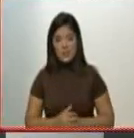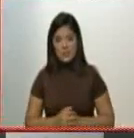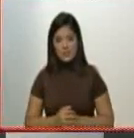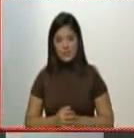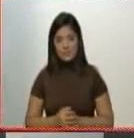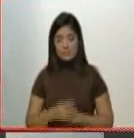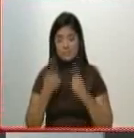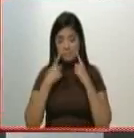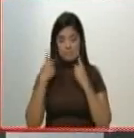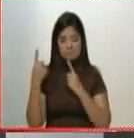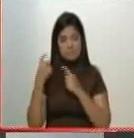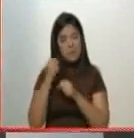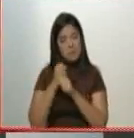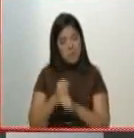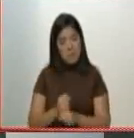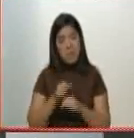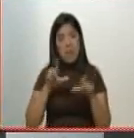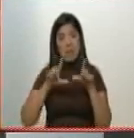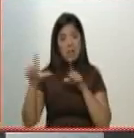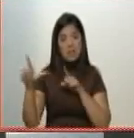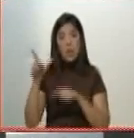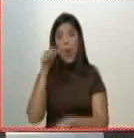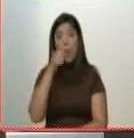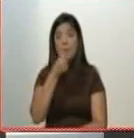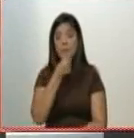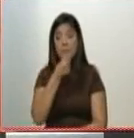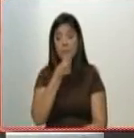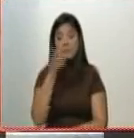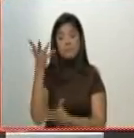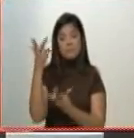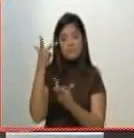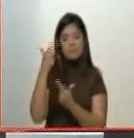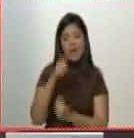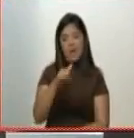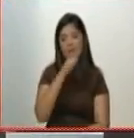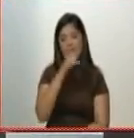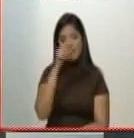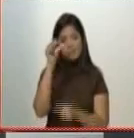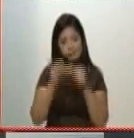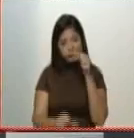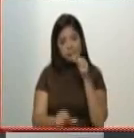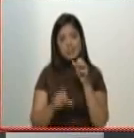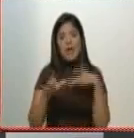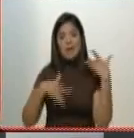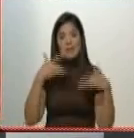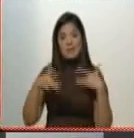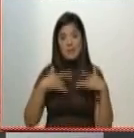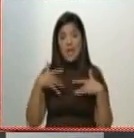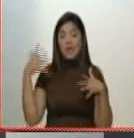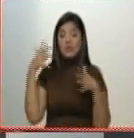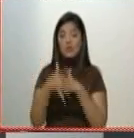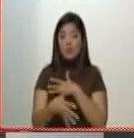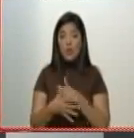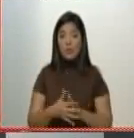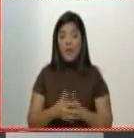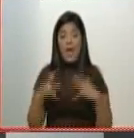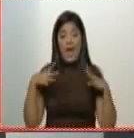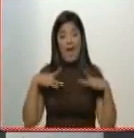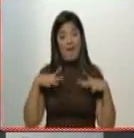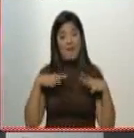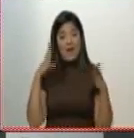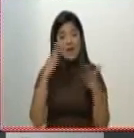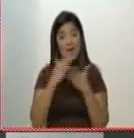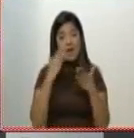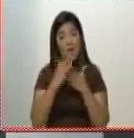Deportivo. Vamos a esperar que nuestro compañero Kleiber Moncada nos dé los detalles de esta actividad, precisamente en el marco de estas vacaciones